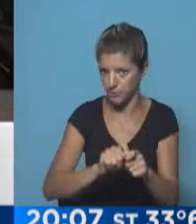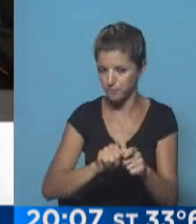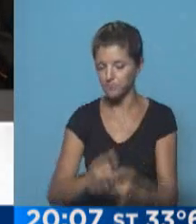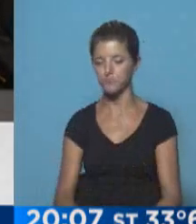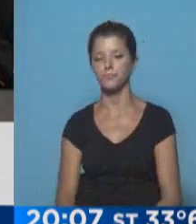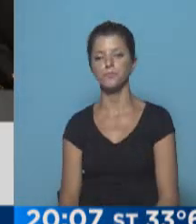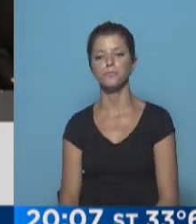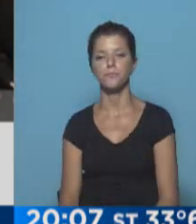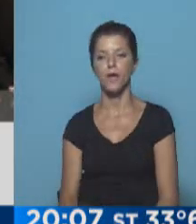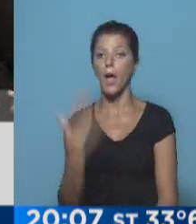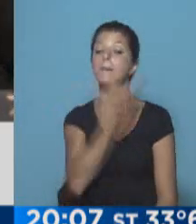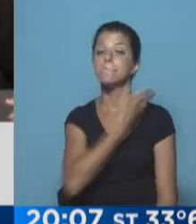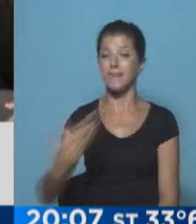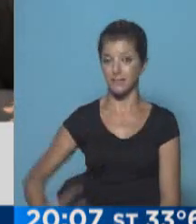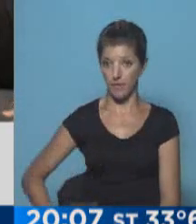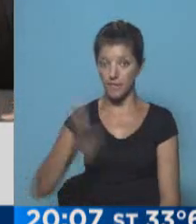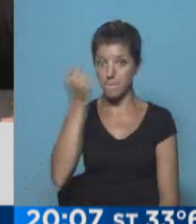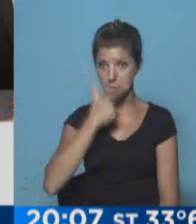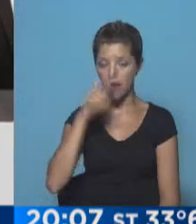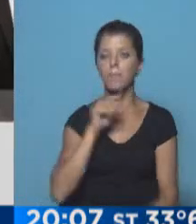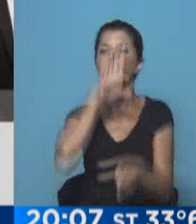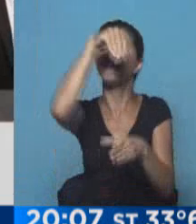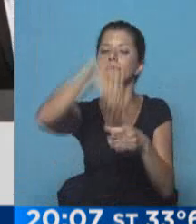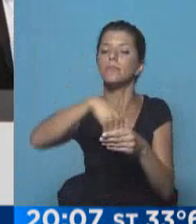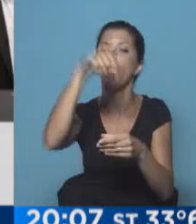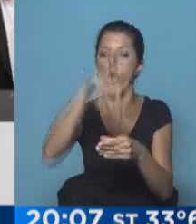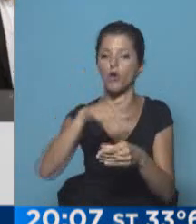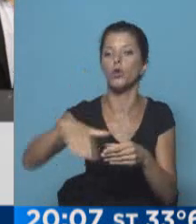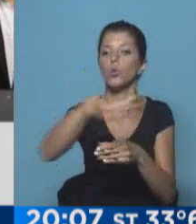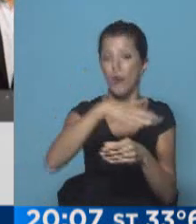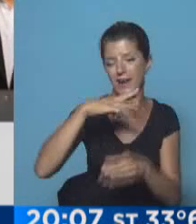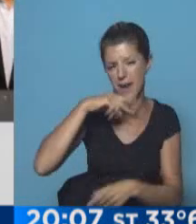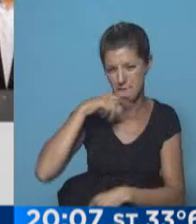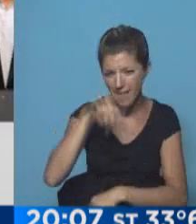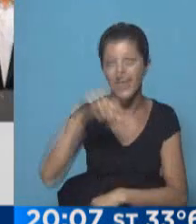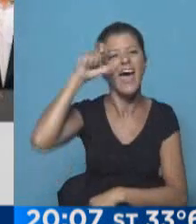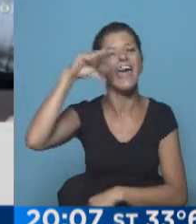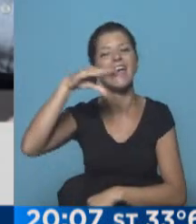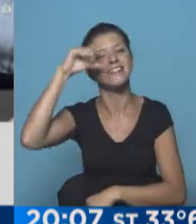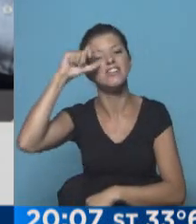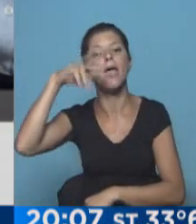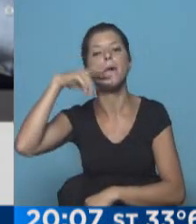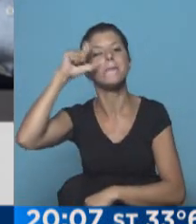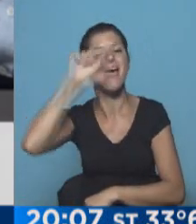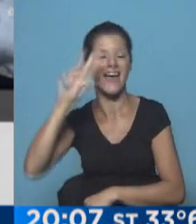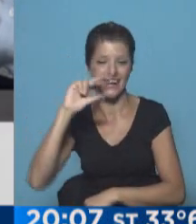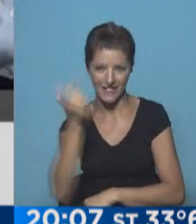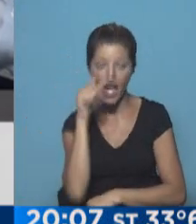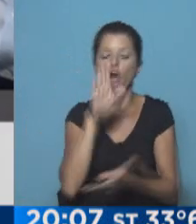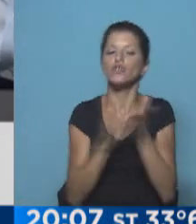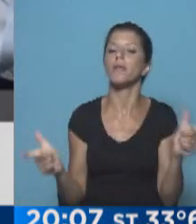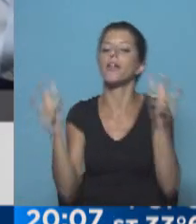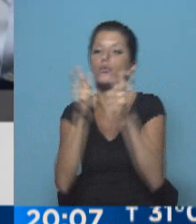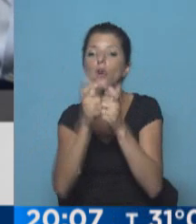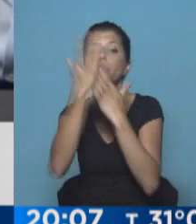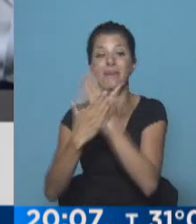El presidente de la Nación, Mauricio Macri, participó hoy en La Plata junto a la gobernadora Vidal de una reunión de gabinete ampliado de la